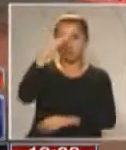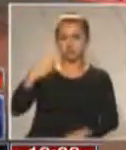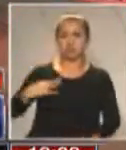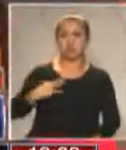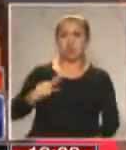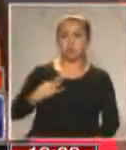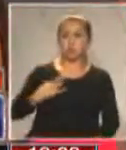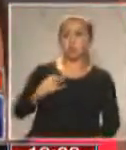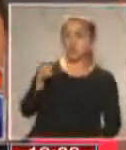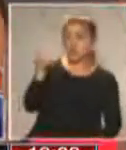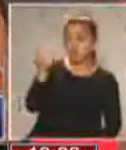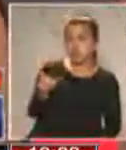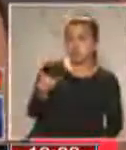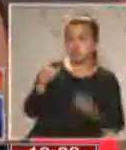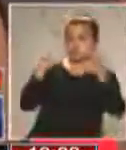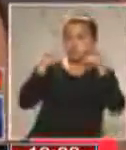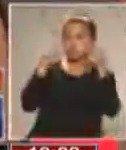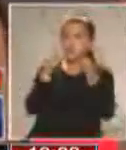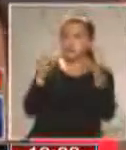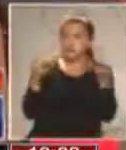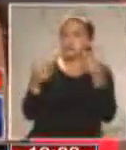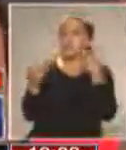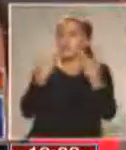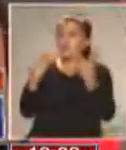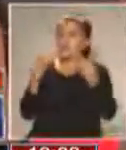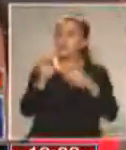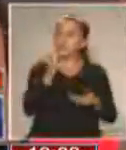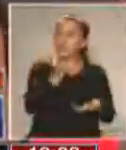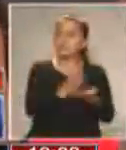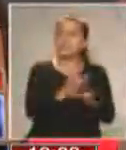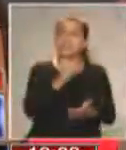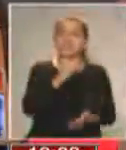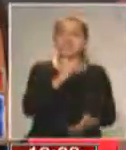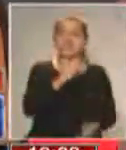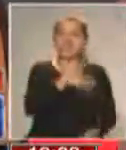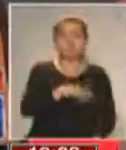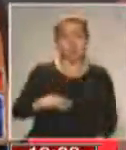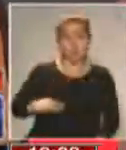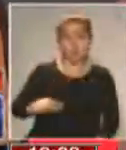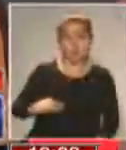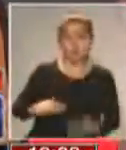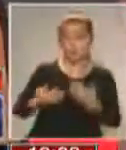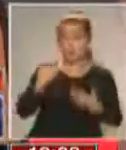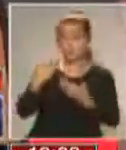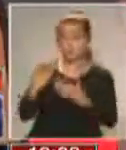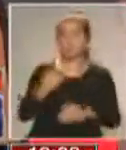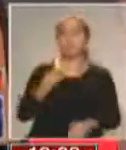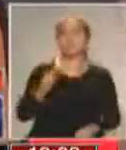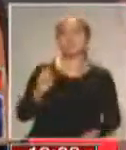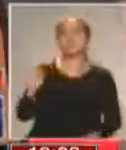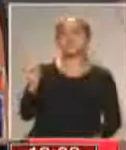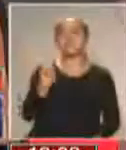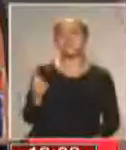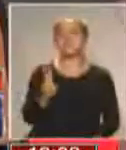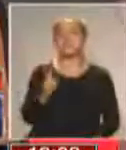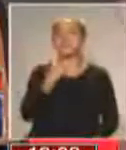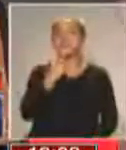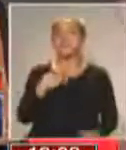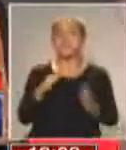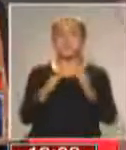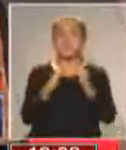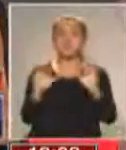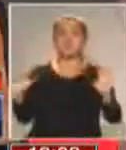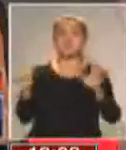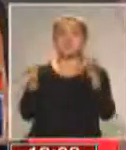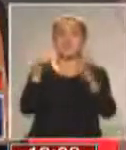persona que se está viendo potencialmente beneficiada por una decisión que está llevando a cabo el gobierno. Es la Seremi de Vivienda de la Sexta Región la que está